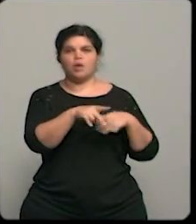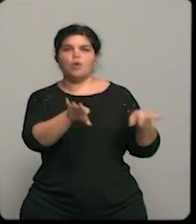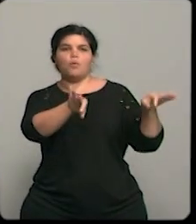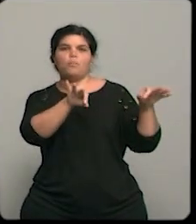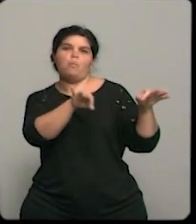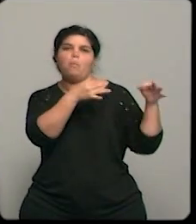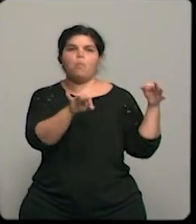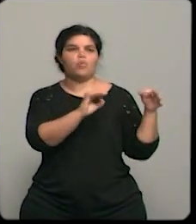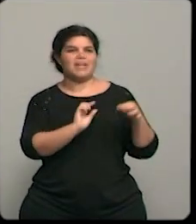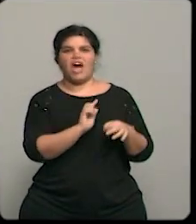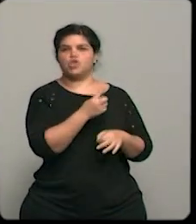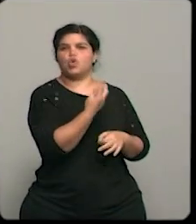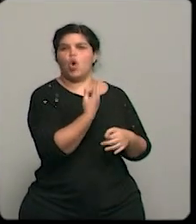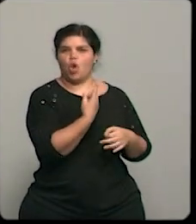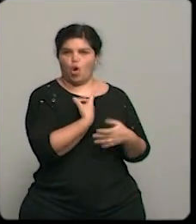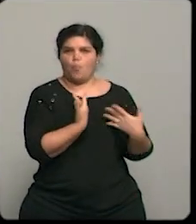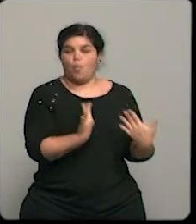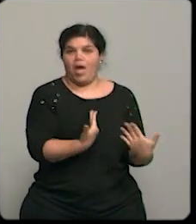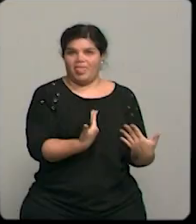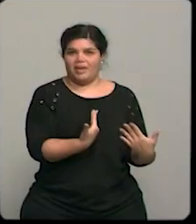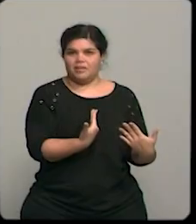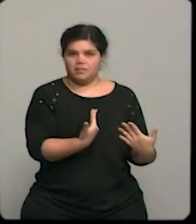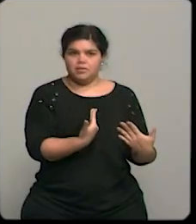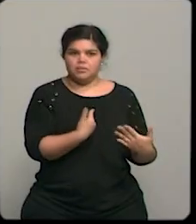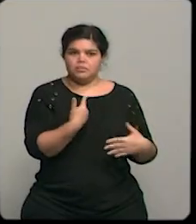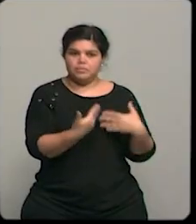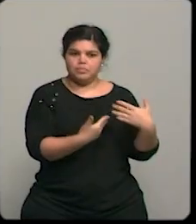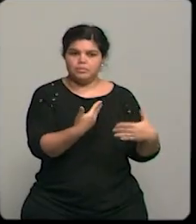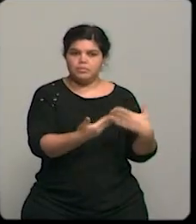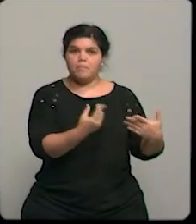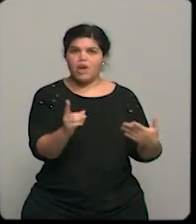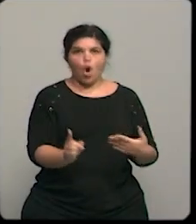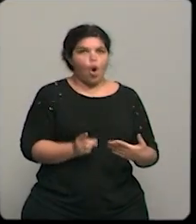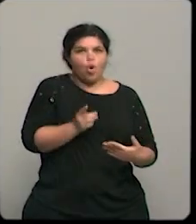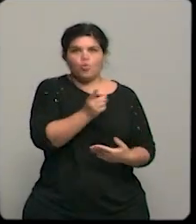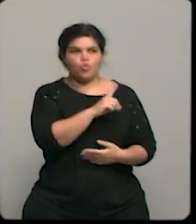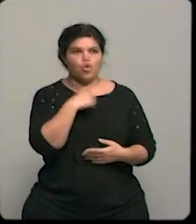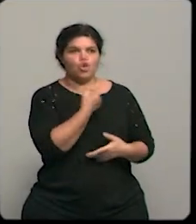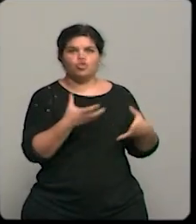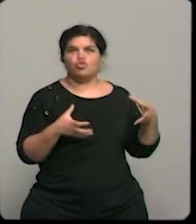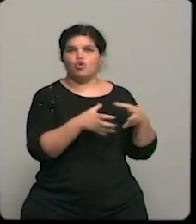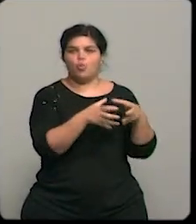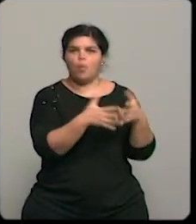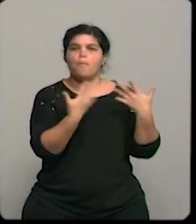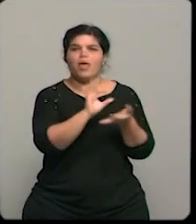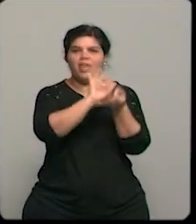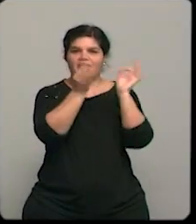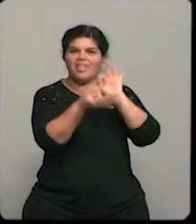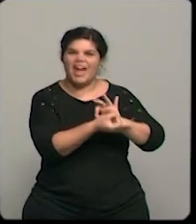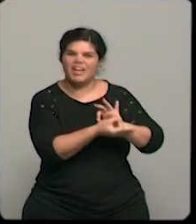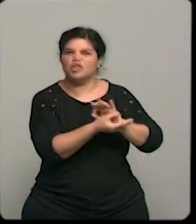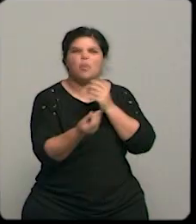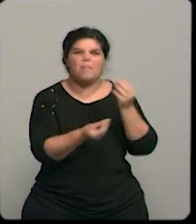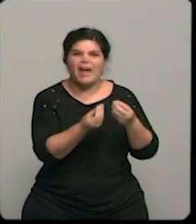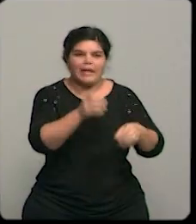coral, pero sentimos un orgullo muy particular cuando cumplimos, como te decía, con estos didácticos que estamos haciendo, ver todos estos niñitos que